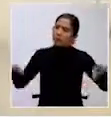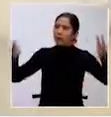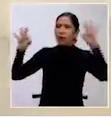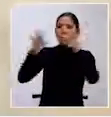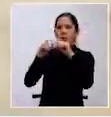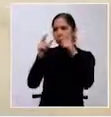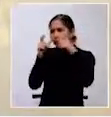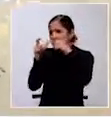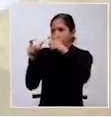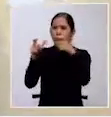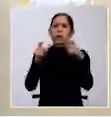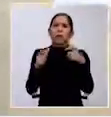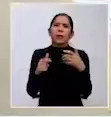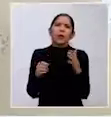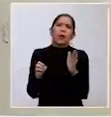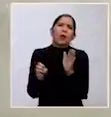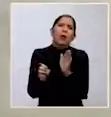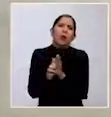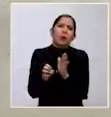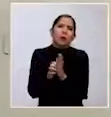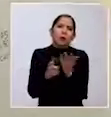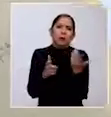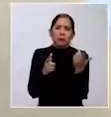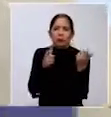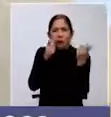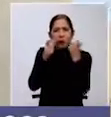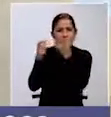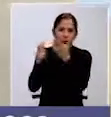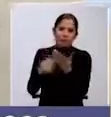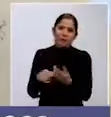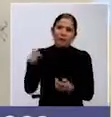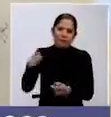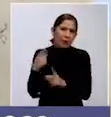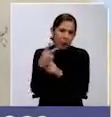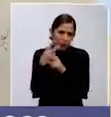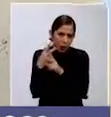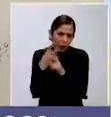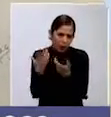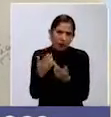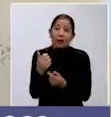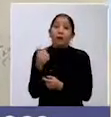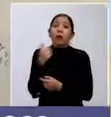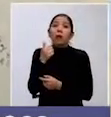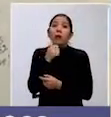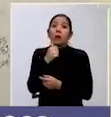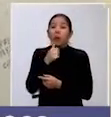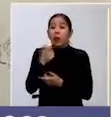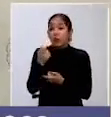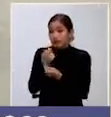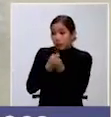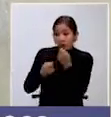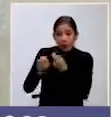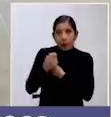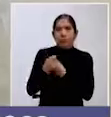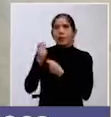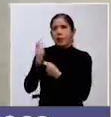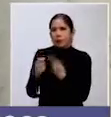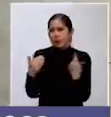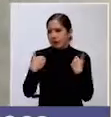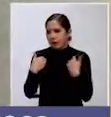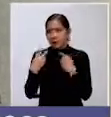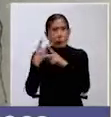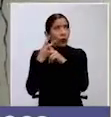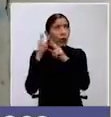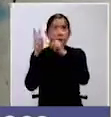respecto a las a los controles y el cuidado que deben tener también las caseritas al momento de contar con uno de estos